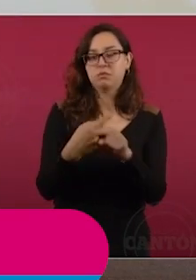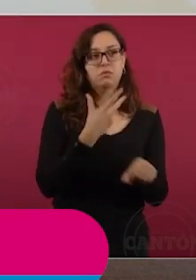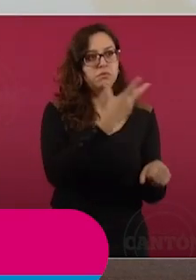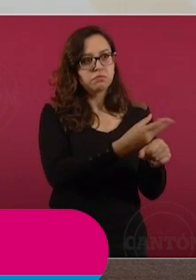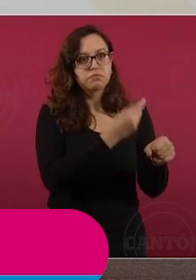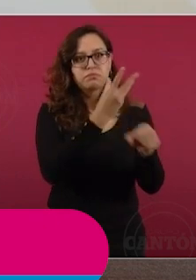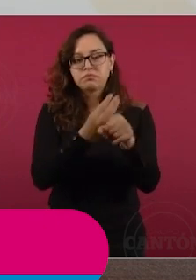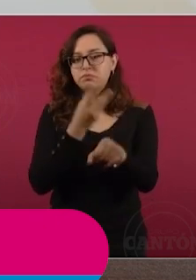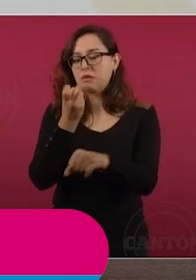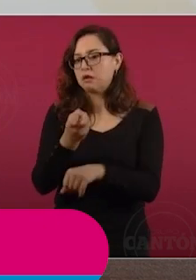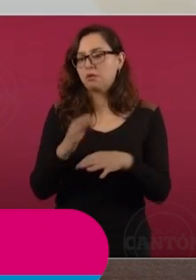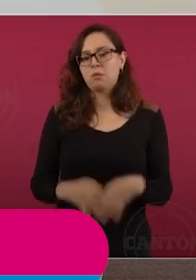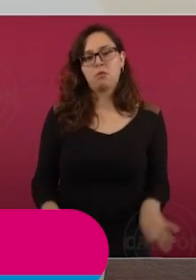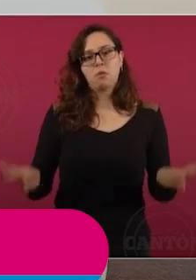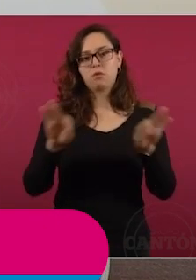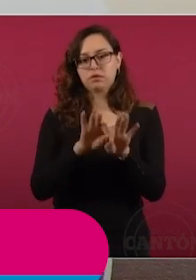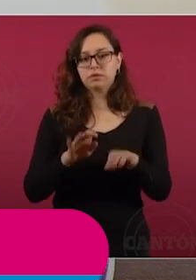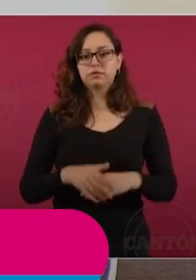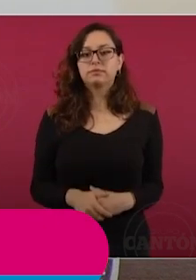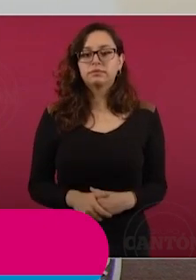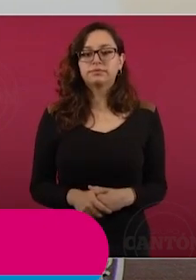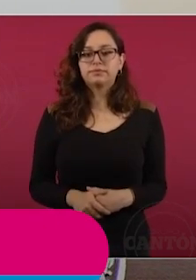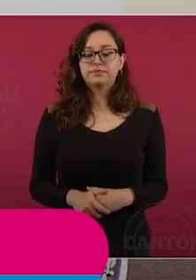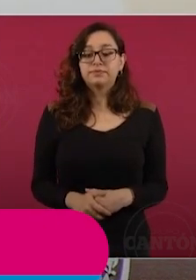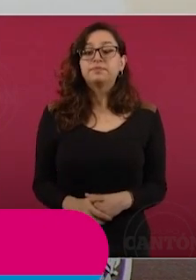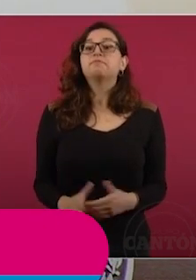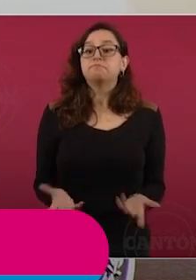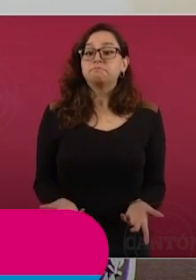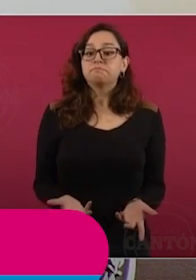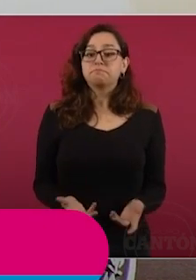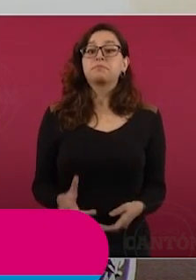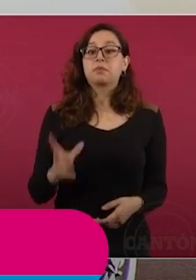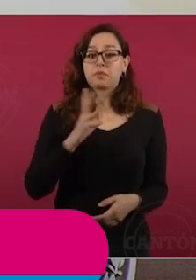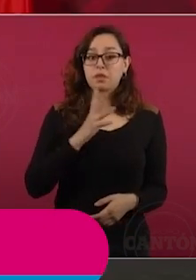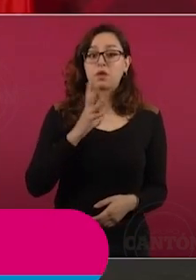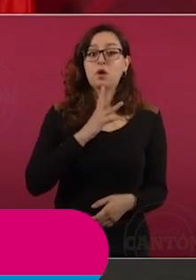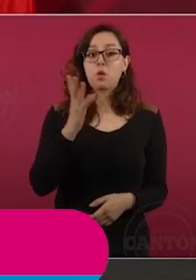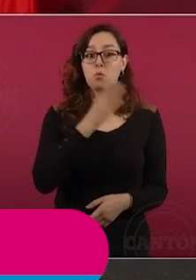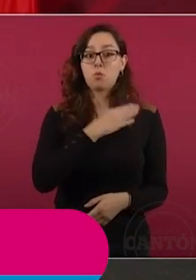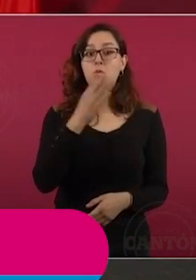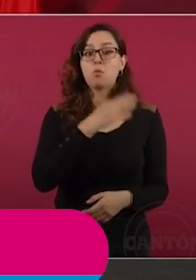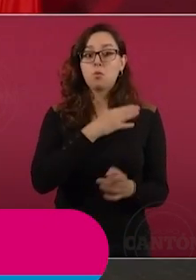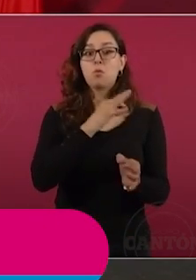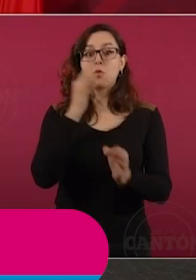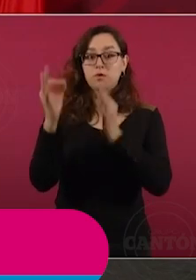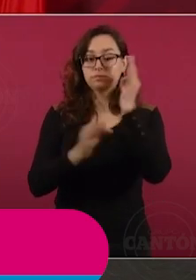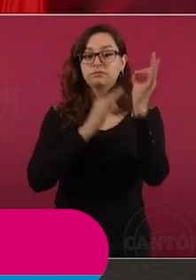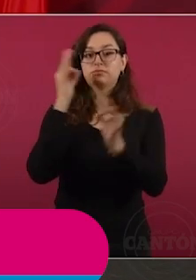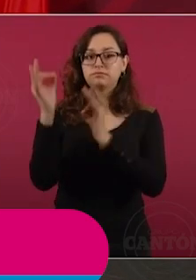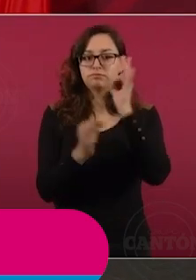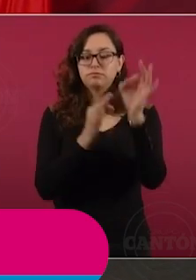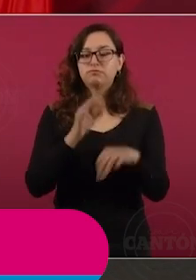una muy buena es que se detuvo la inflación